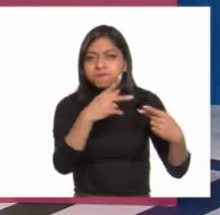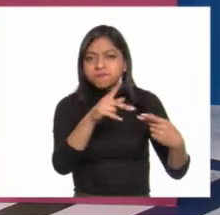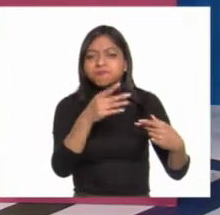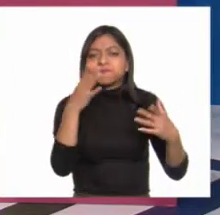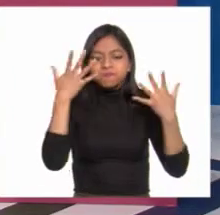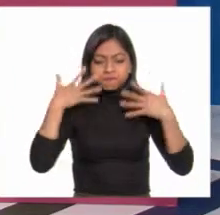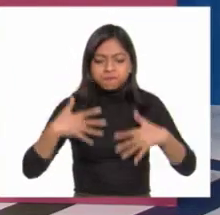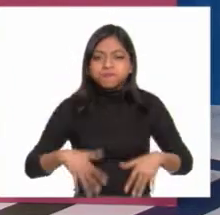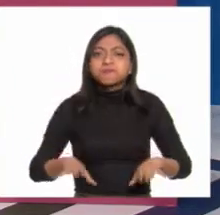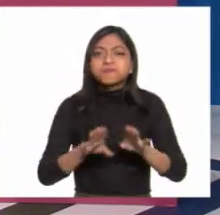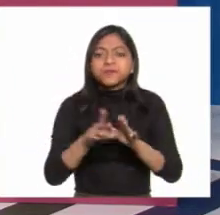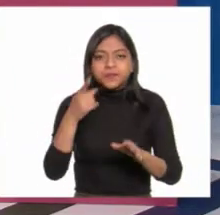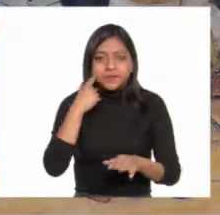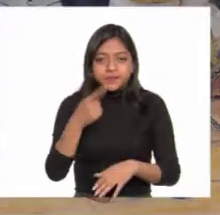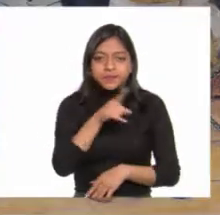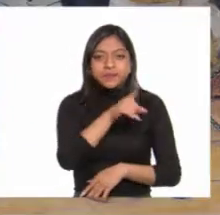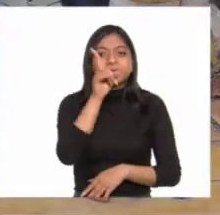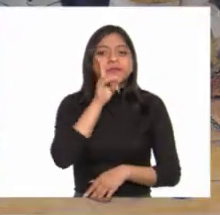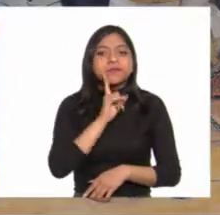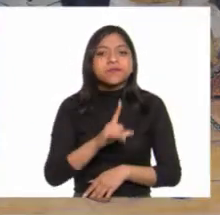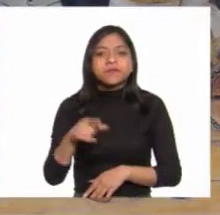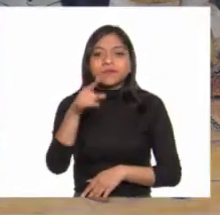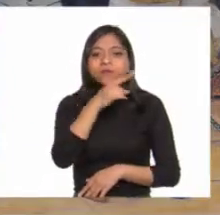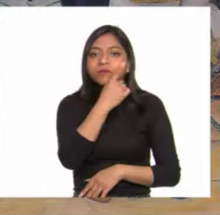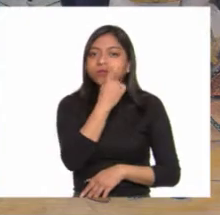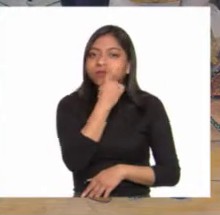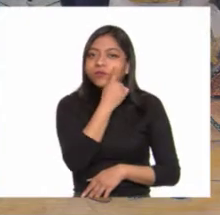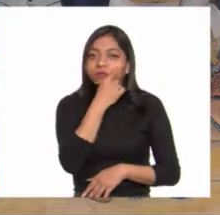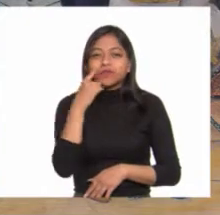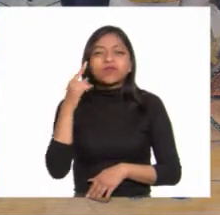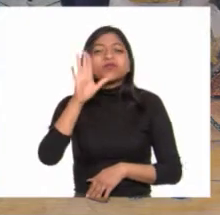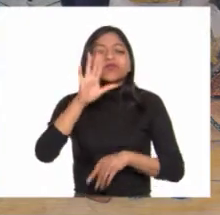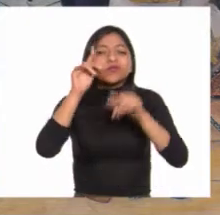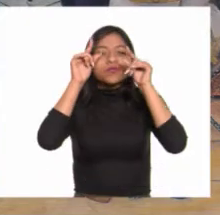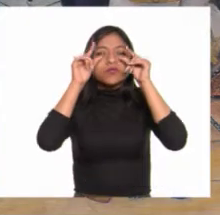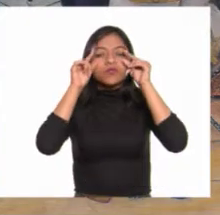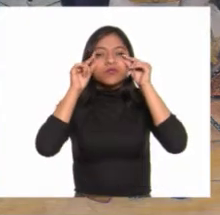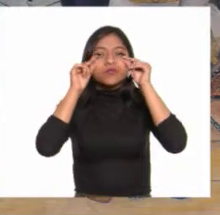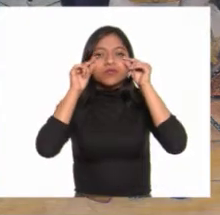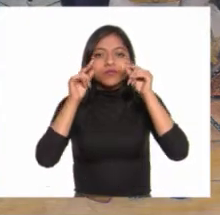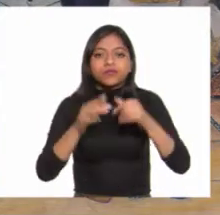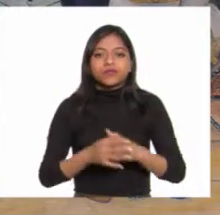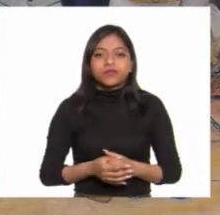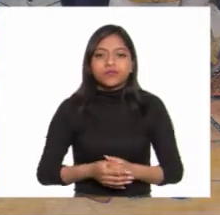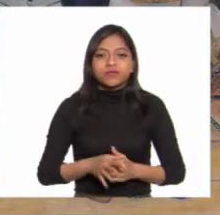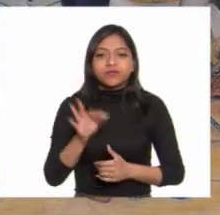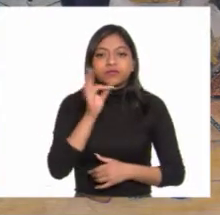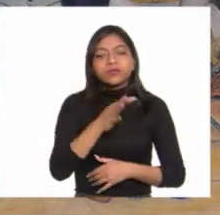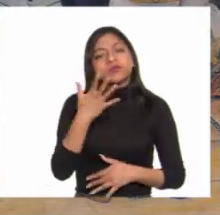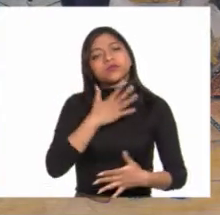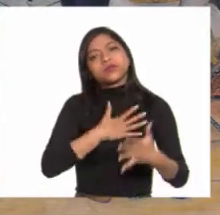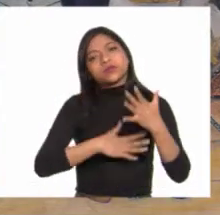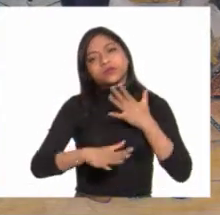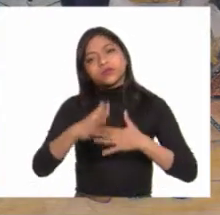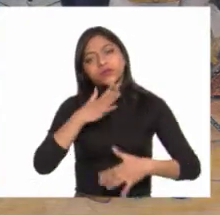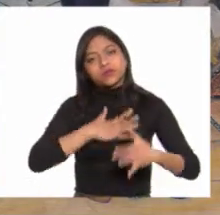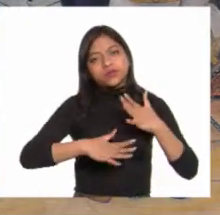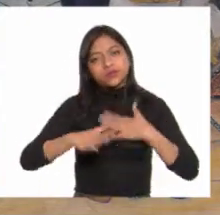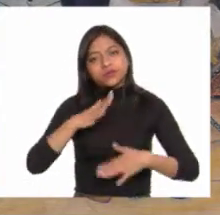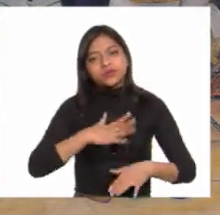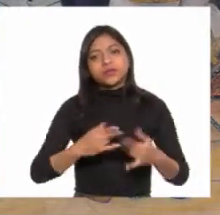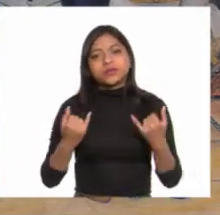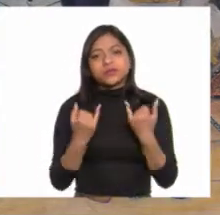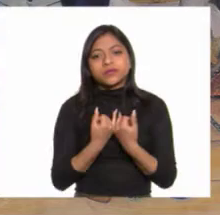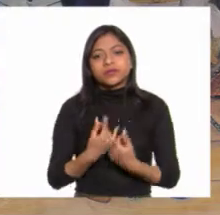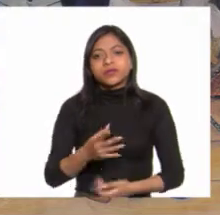A ver, bueno, la señora lleva los ojos como entrecerrados. Puede ser que esté cansada. Y va con su